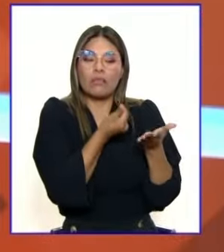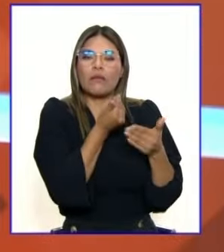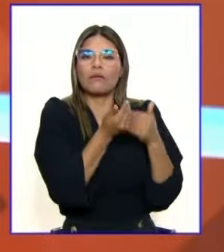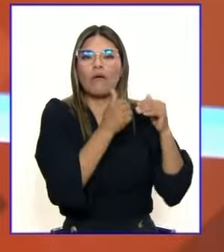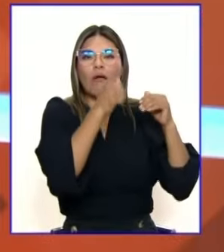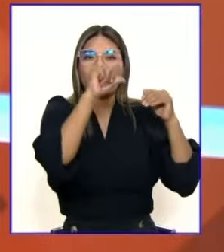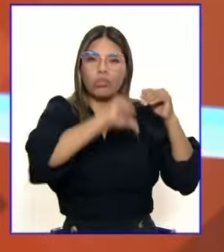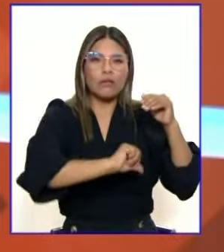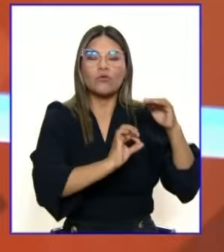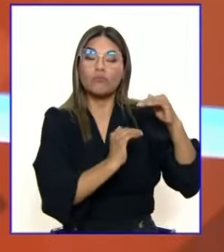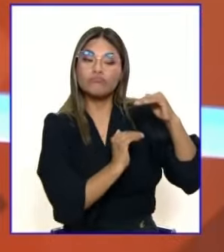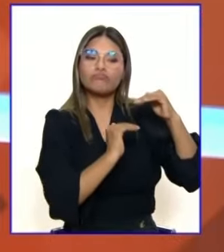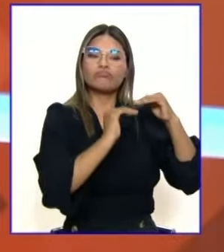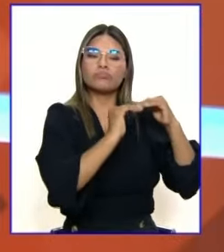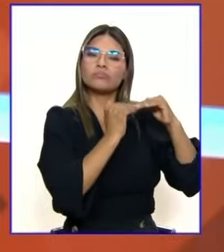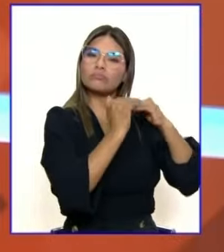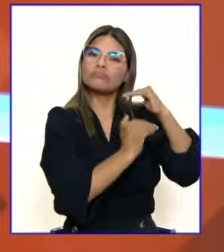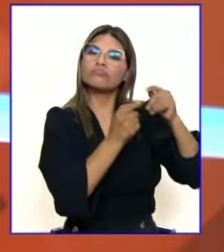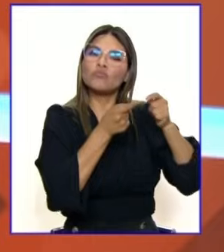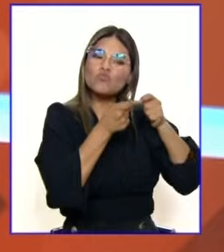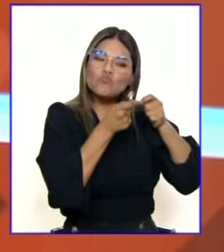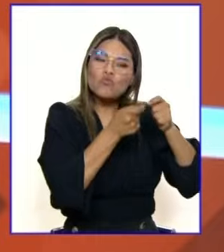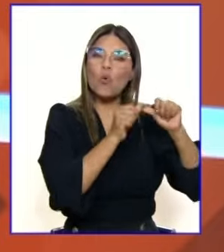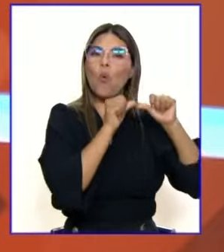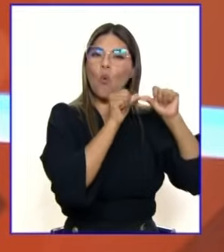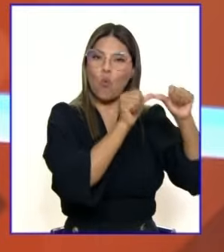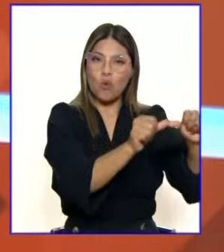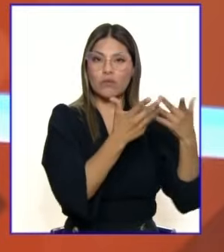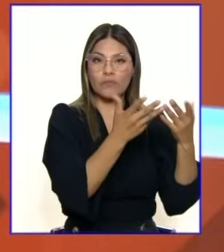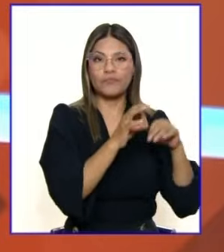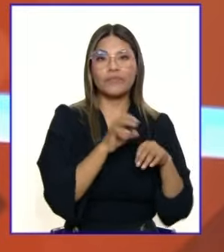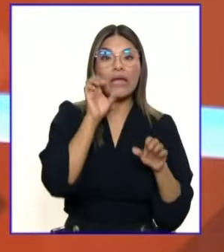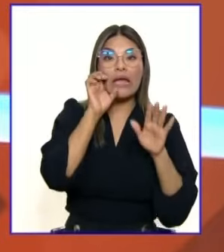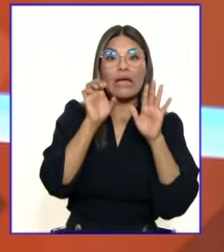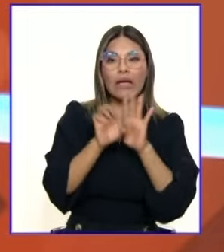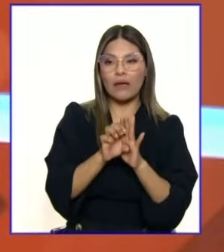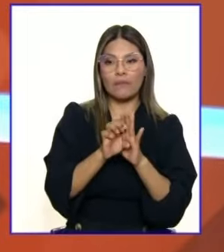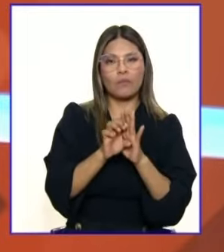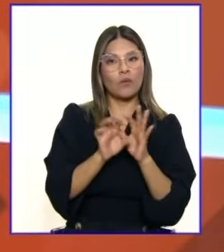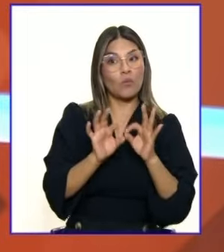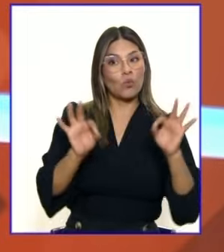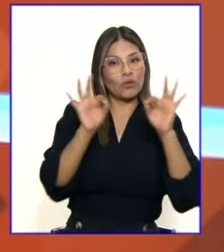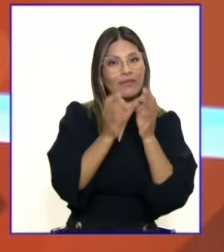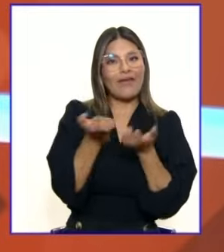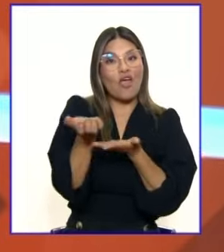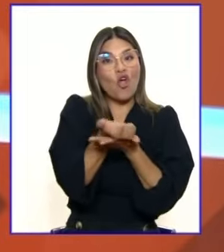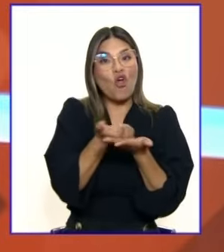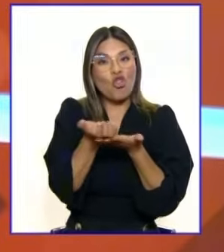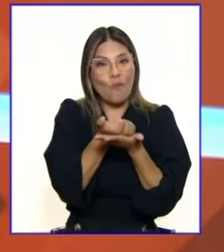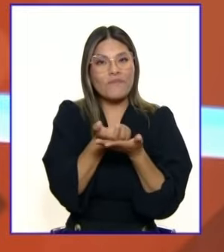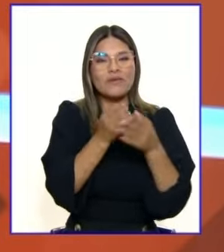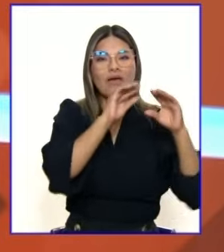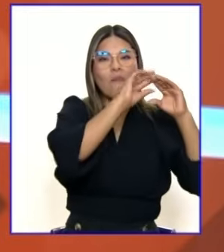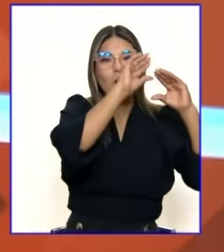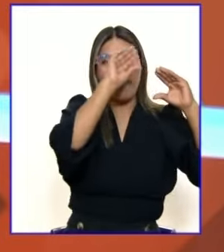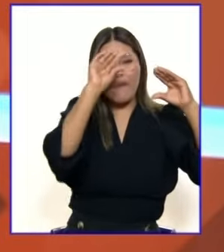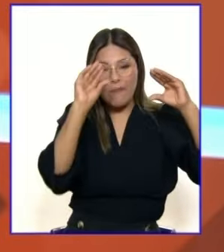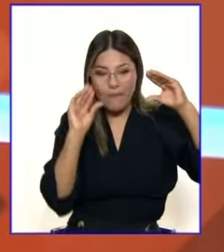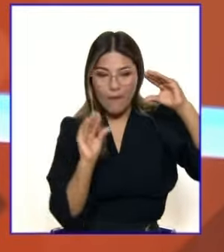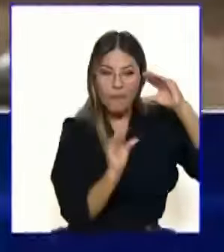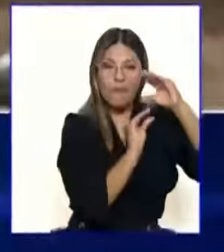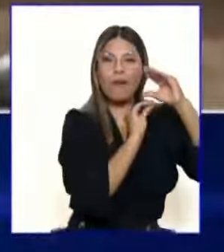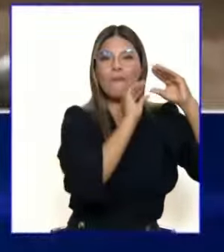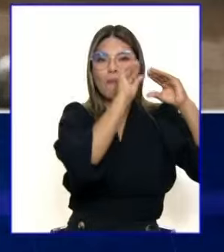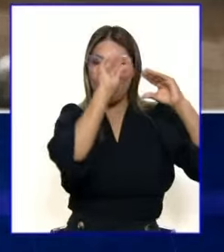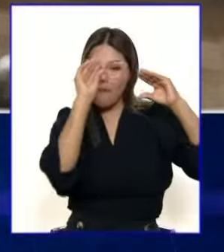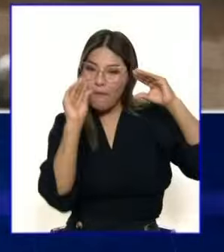están inyectando regulaciones para que se produzca de manera más limpio, por ejemplo, tema de economía circular, ¿no? Los productos de consumo masivo que tengan